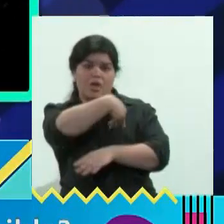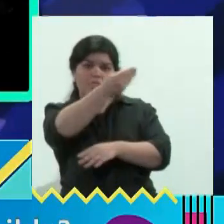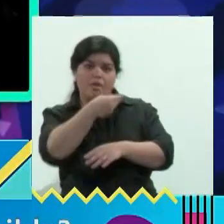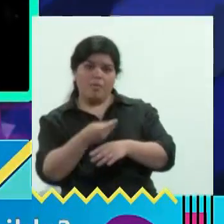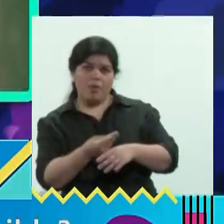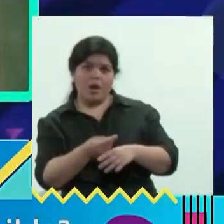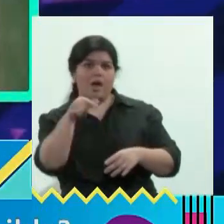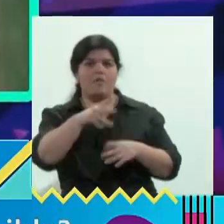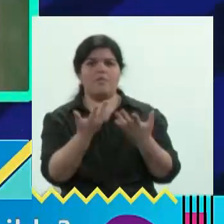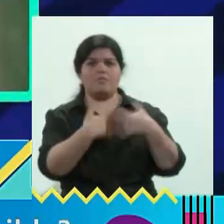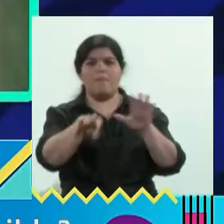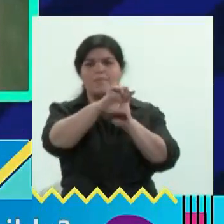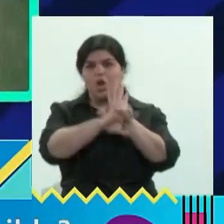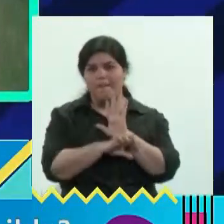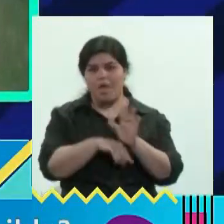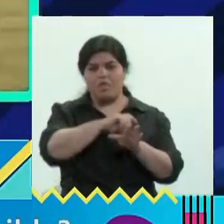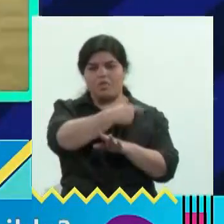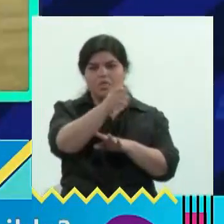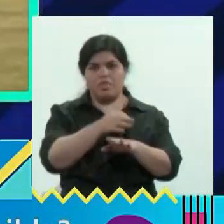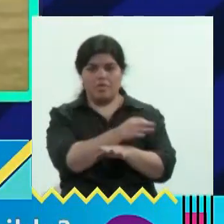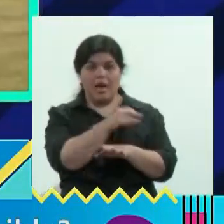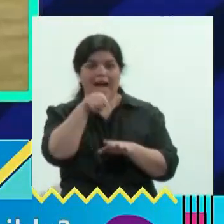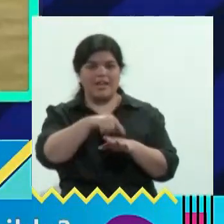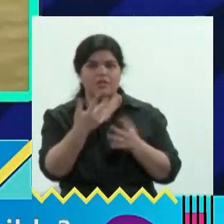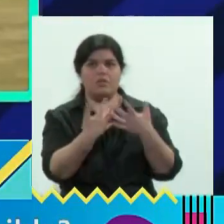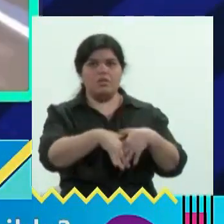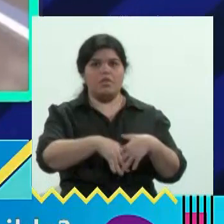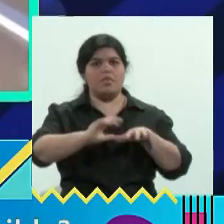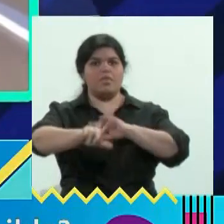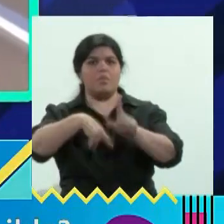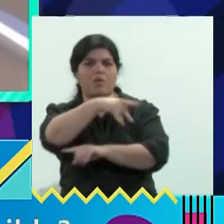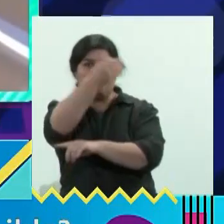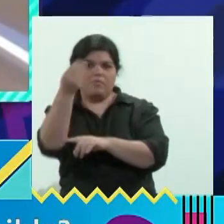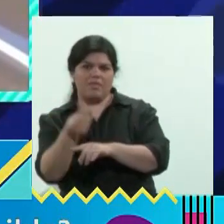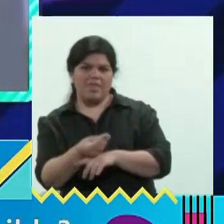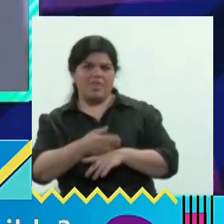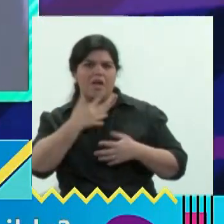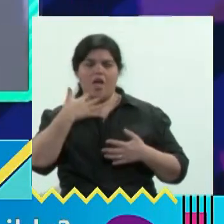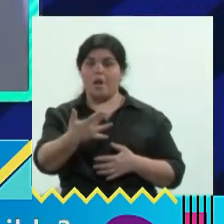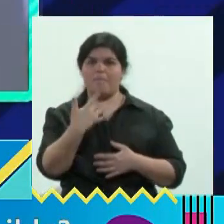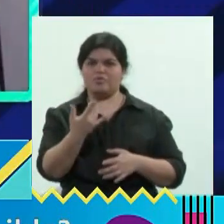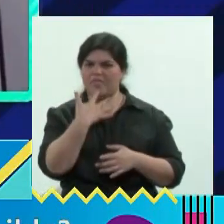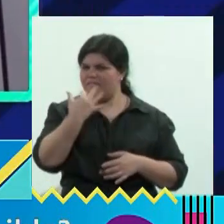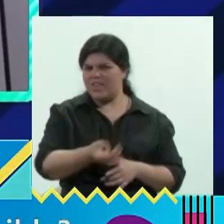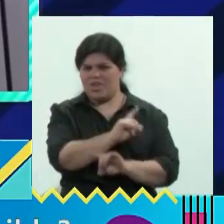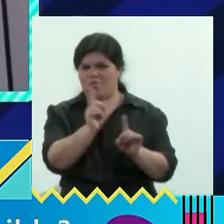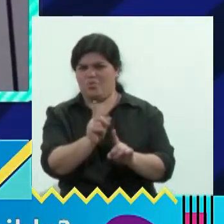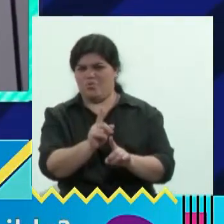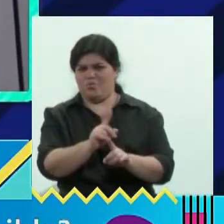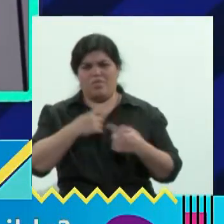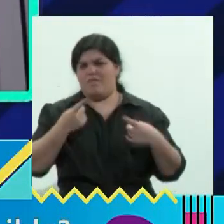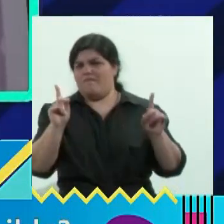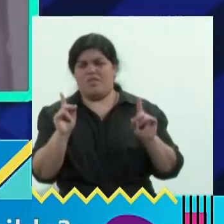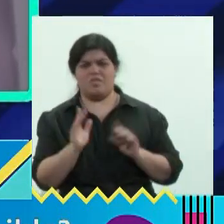sistemas AutoCAD, van a dar, solo por usar ese instrumento, bonitos diseños de vivienda. Eso no es verdad, digamos. Bueno, en este aspecto de que el mercado